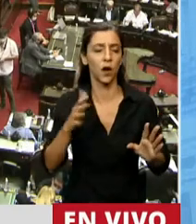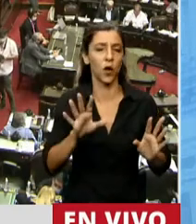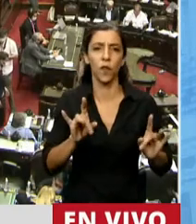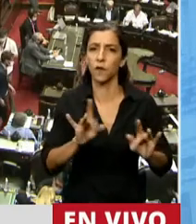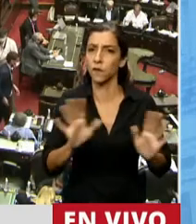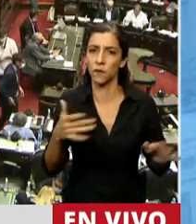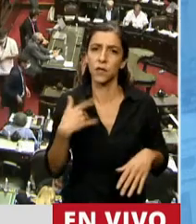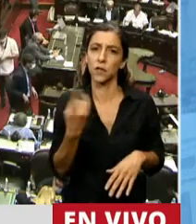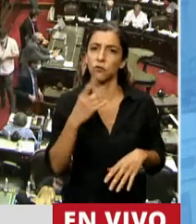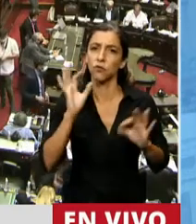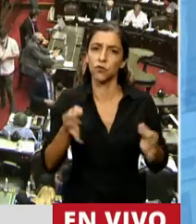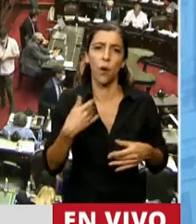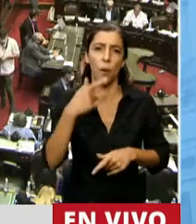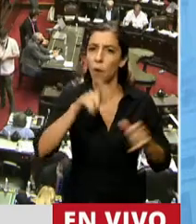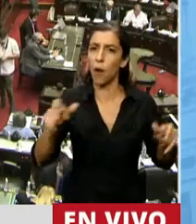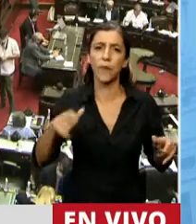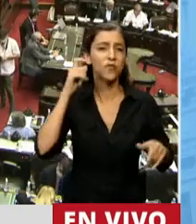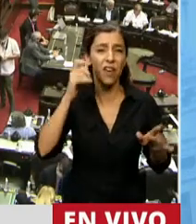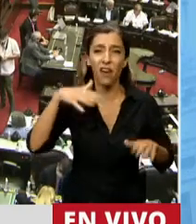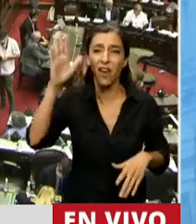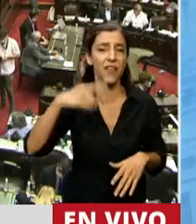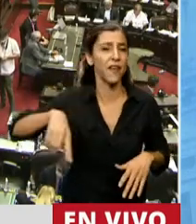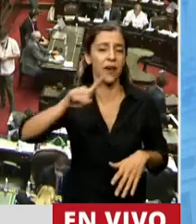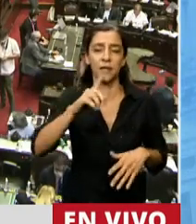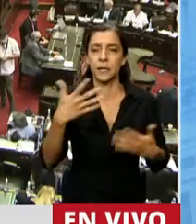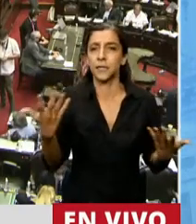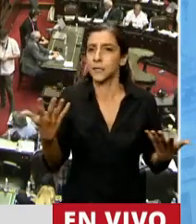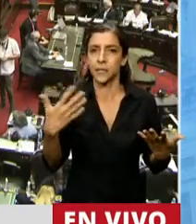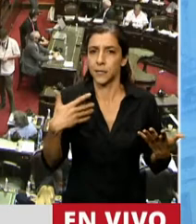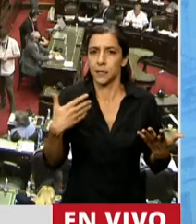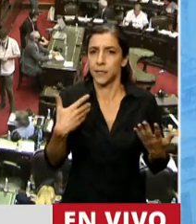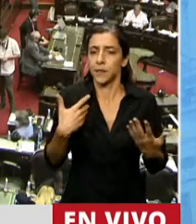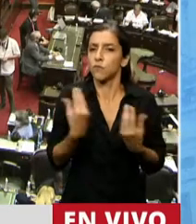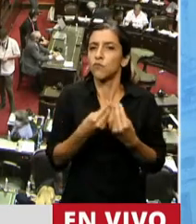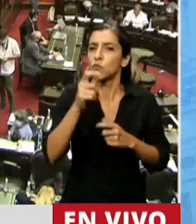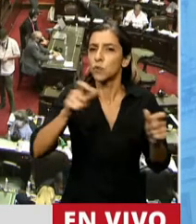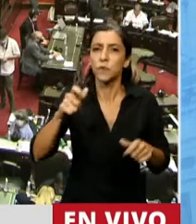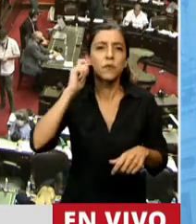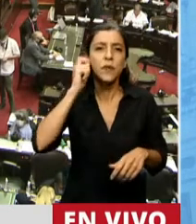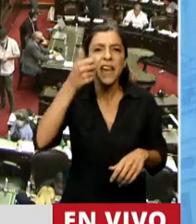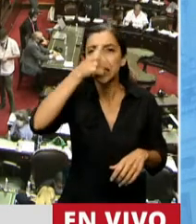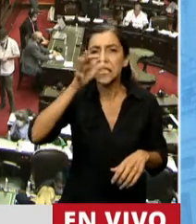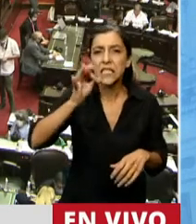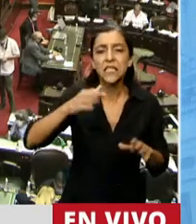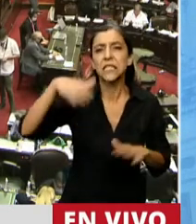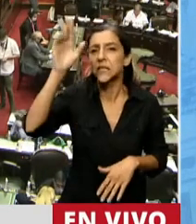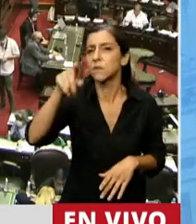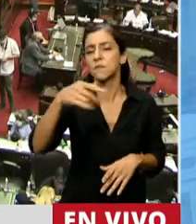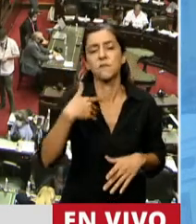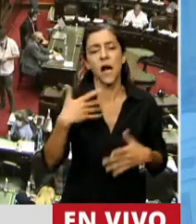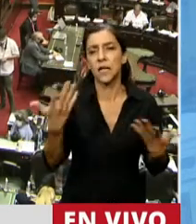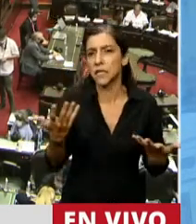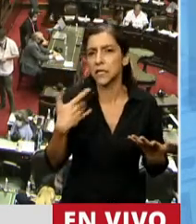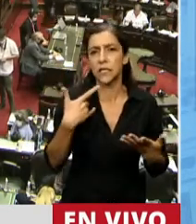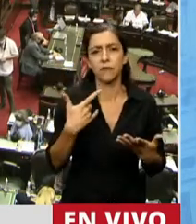edad. El virus golpeó con particular dureza a los mayores de 60. A las penurias